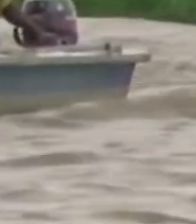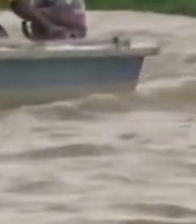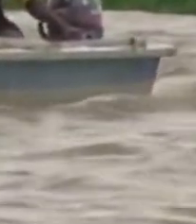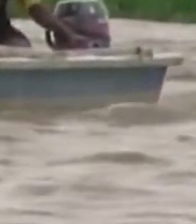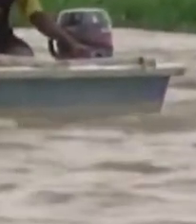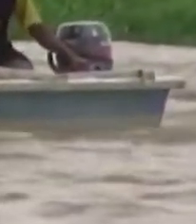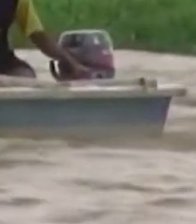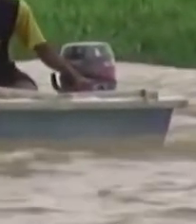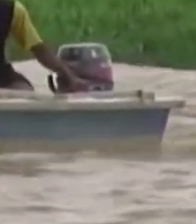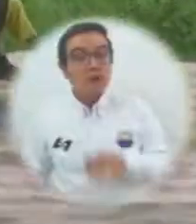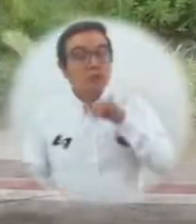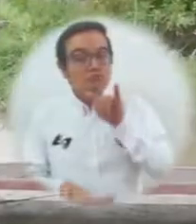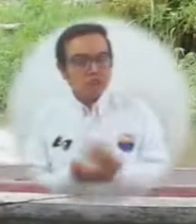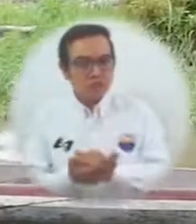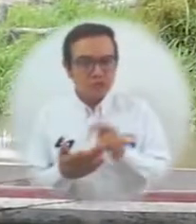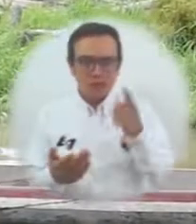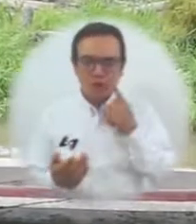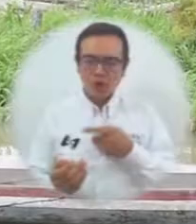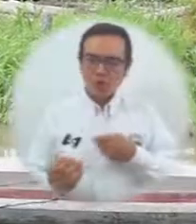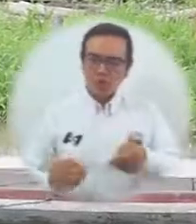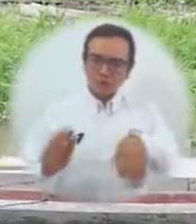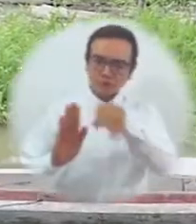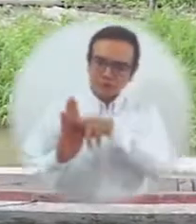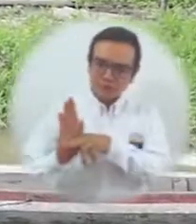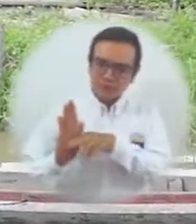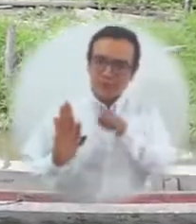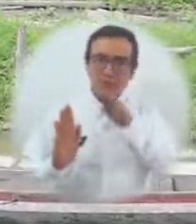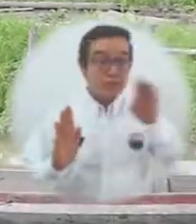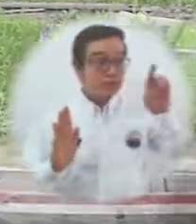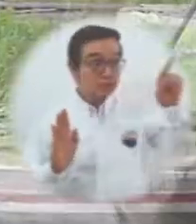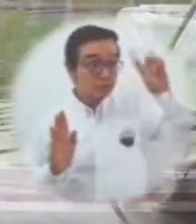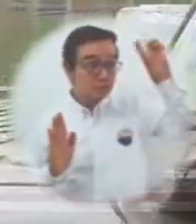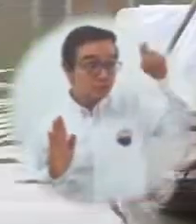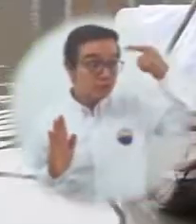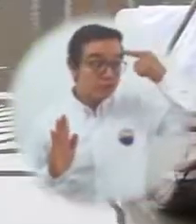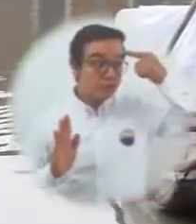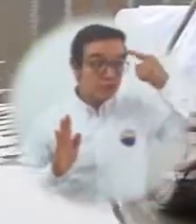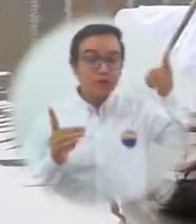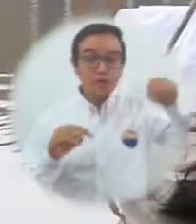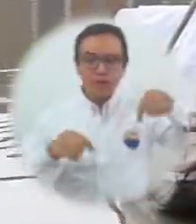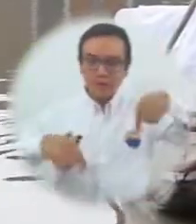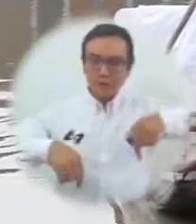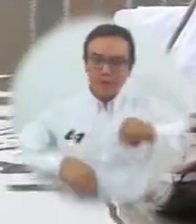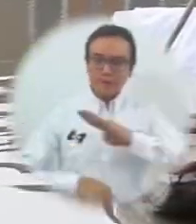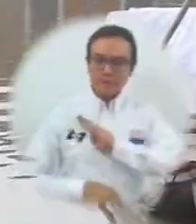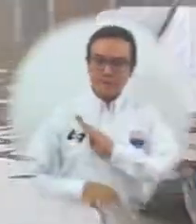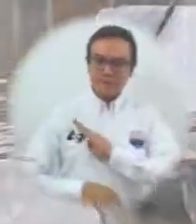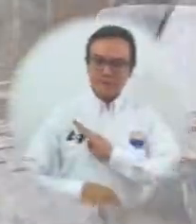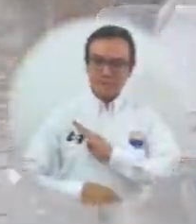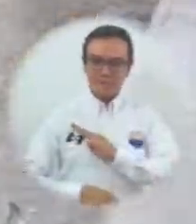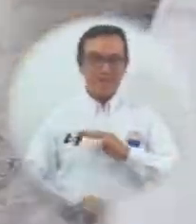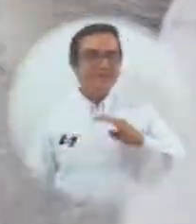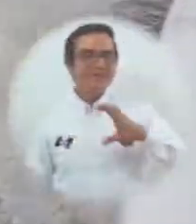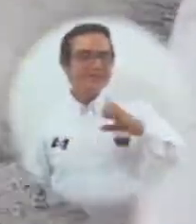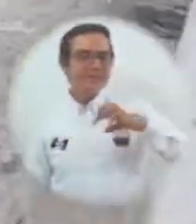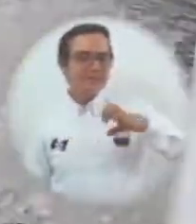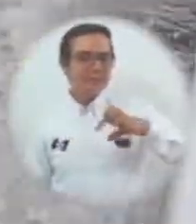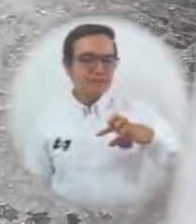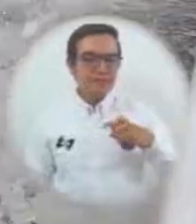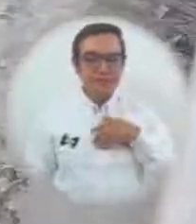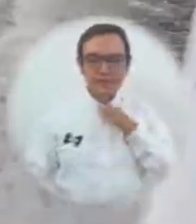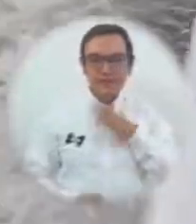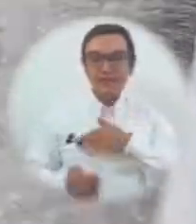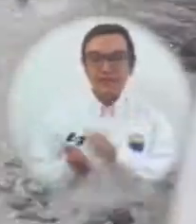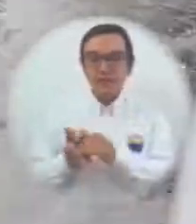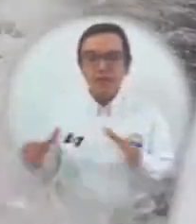Acogiendo los protocolos y restricciones establecidos tanto por el Gobierno Nacional como las autoridades locales, el CEPEC, un servicio de la Autoridad Nacional